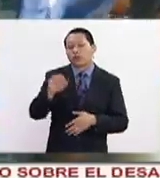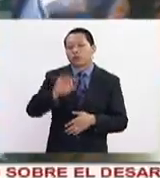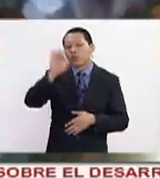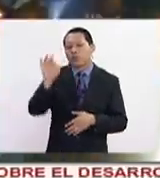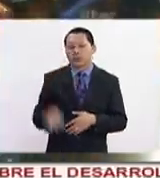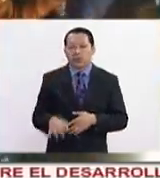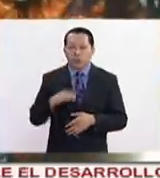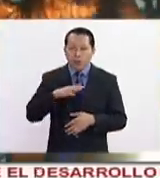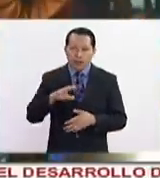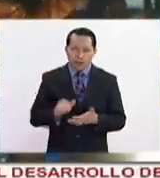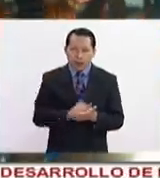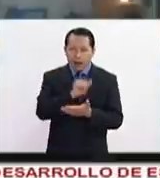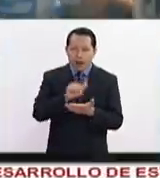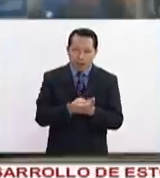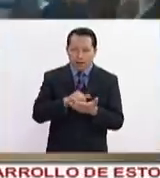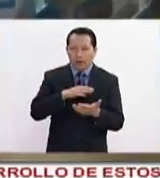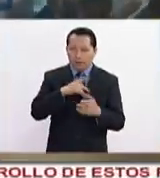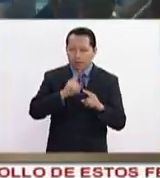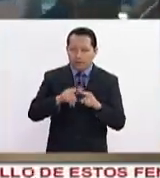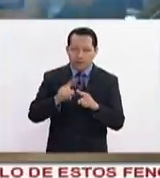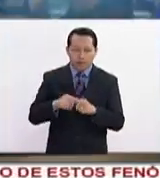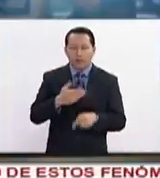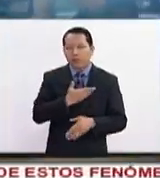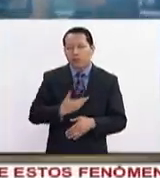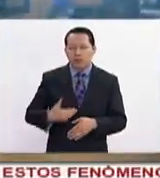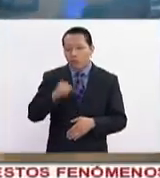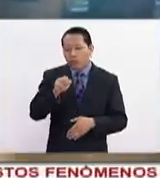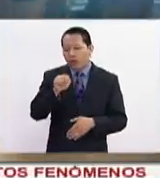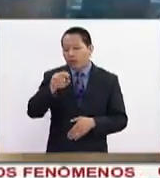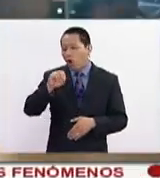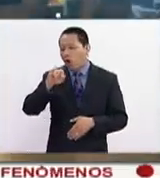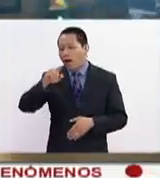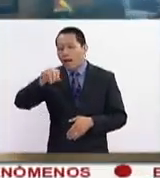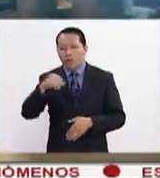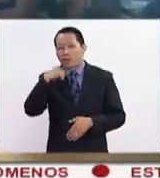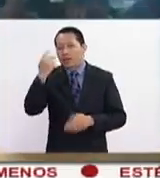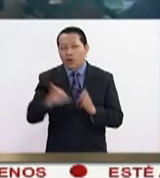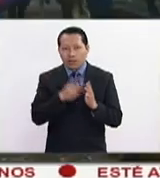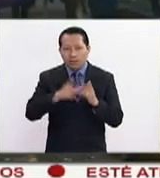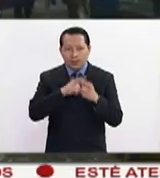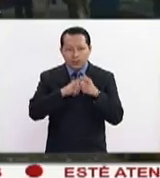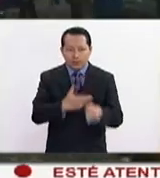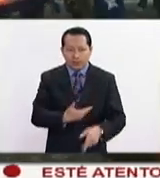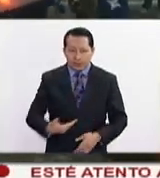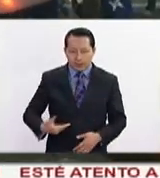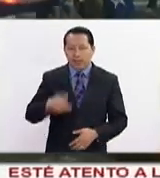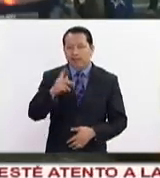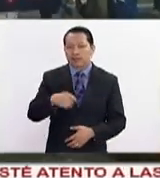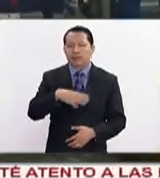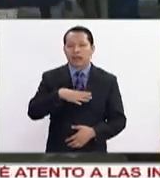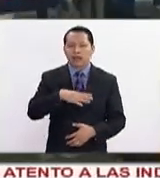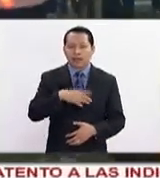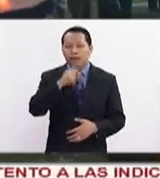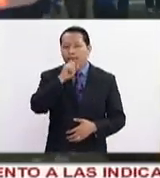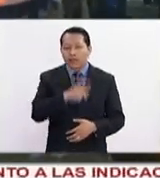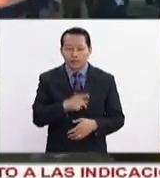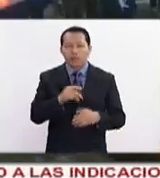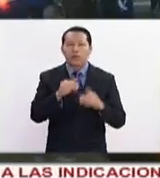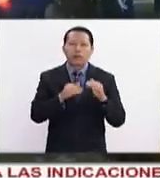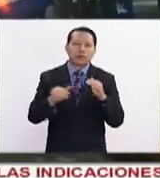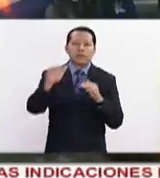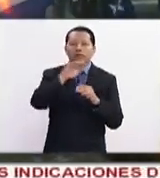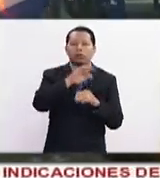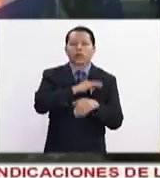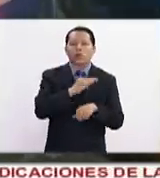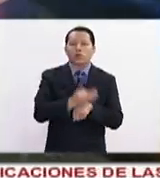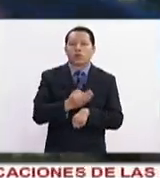89.72% de las actas computadas, el actual presidente Juan Orlando Hernández, quien busca la reelección, dio la vuelta al conteo, pues